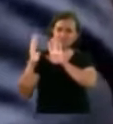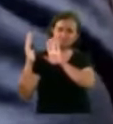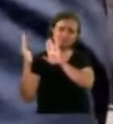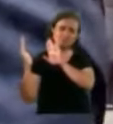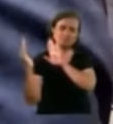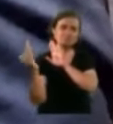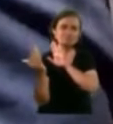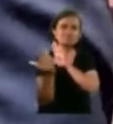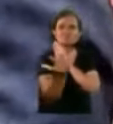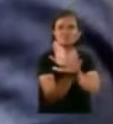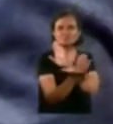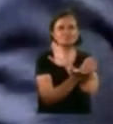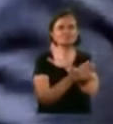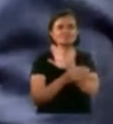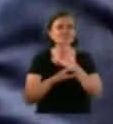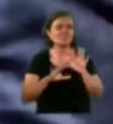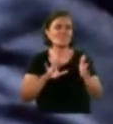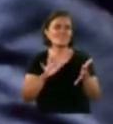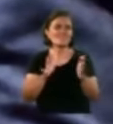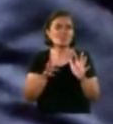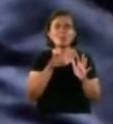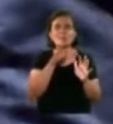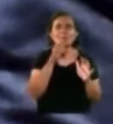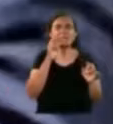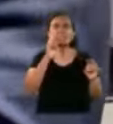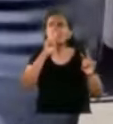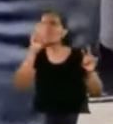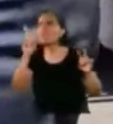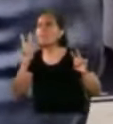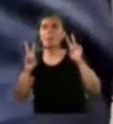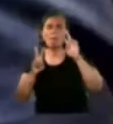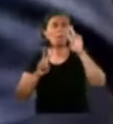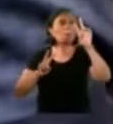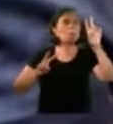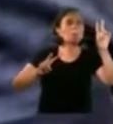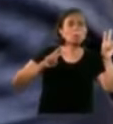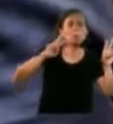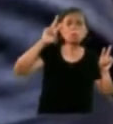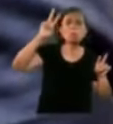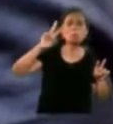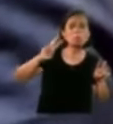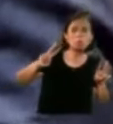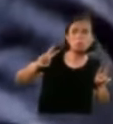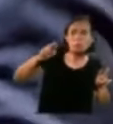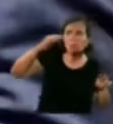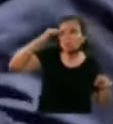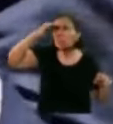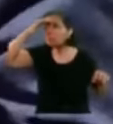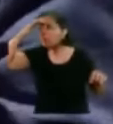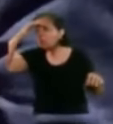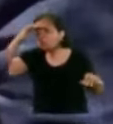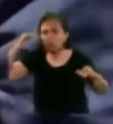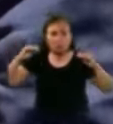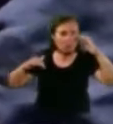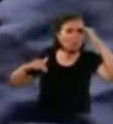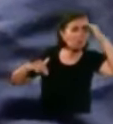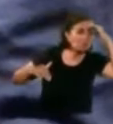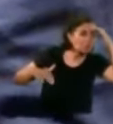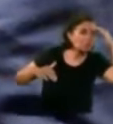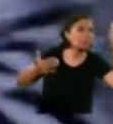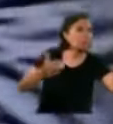pasó a ser una contaminación visual a los atractivos naturales que tiene el Potrero, que es el lago y las